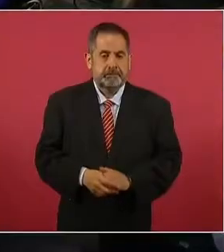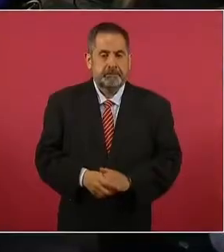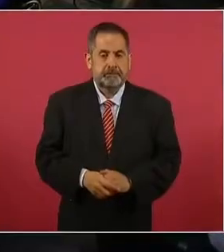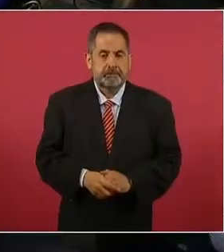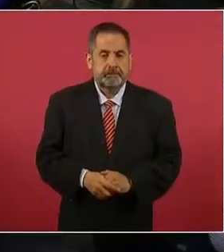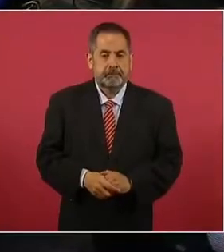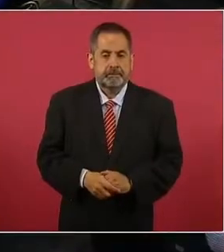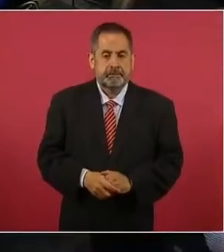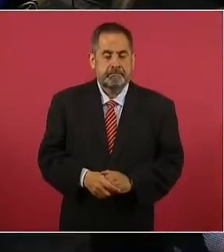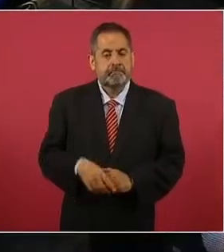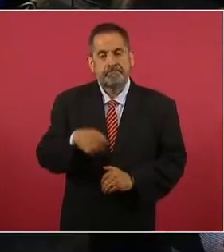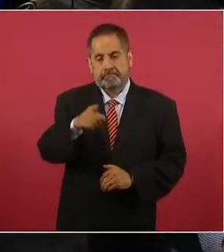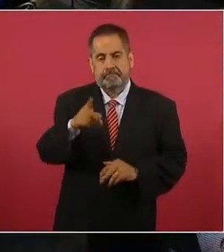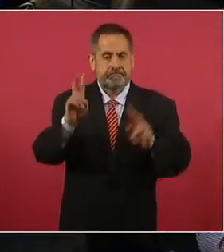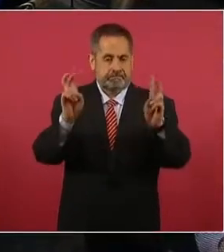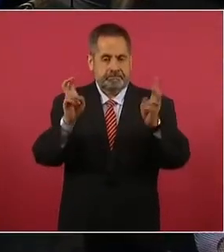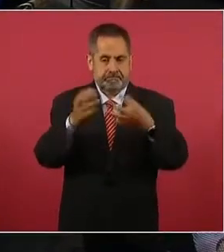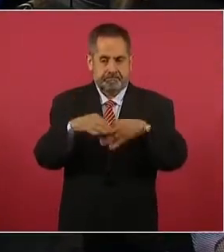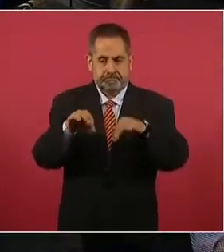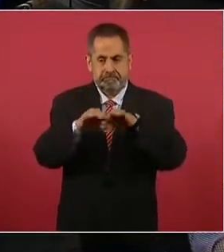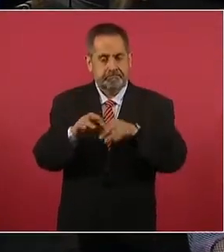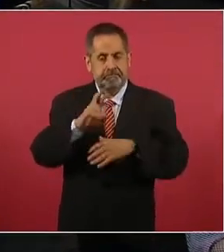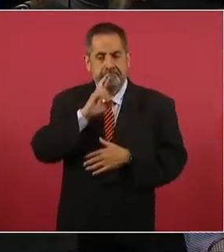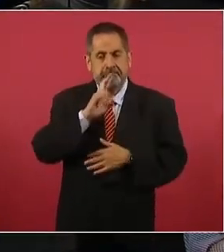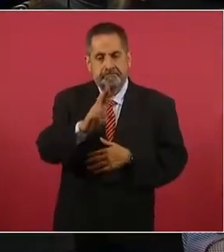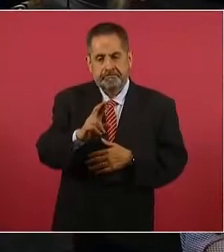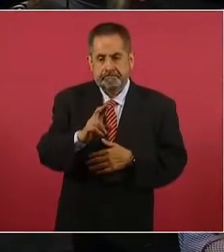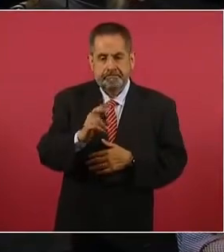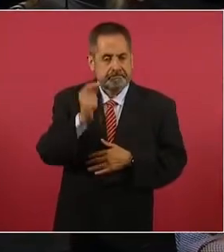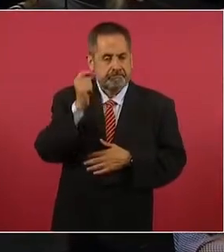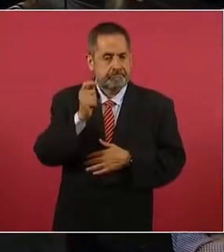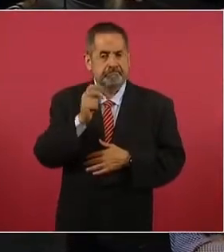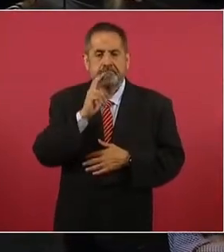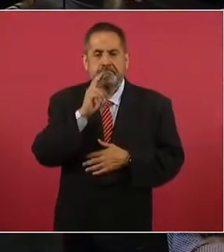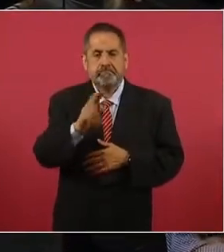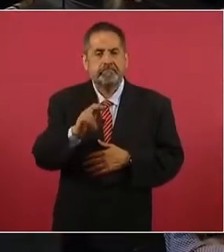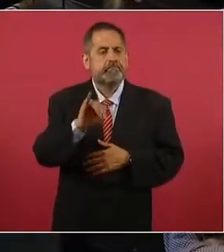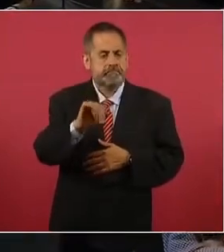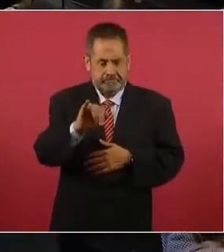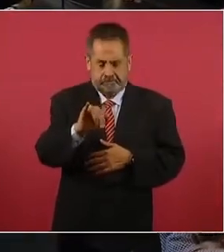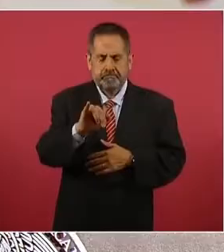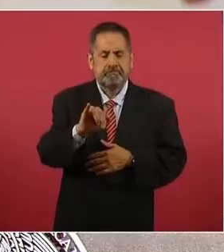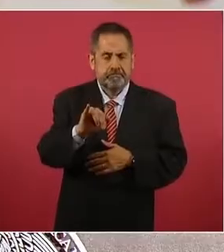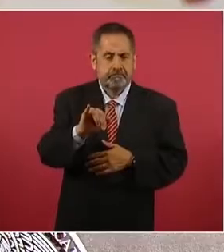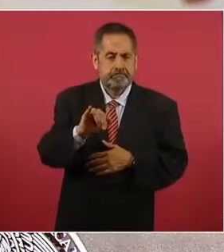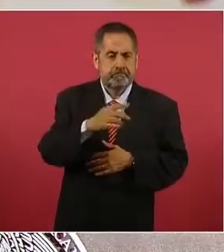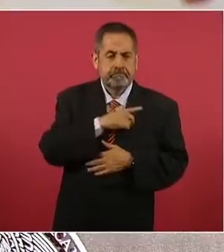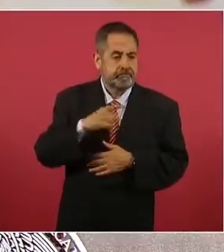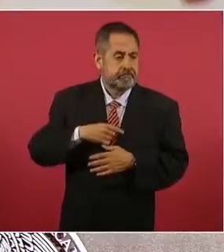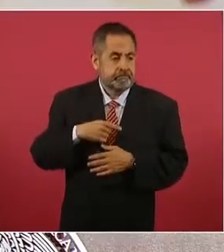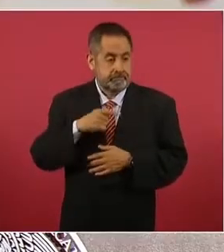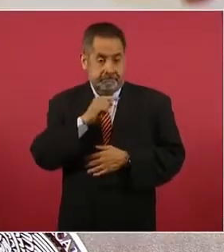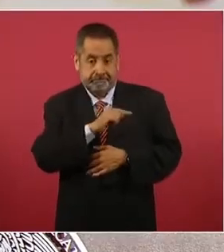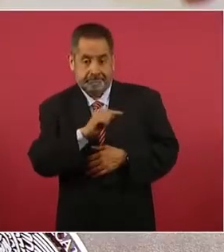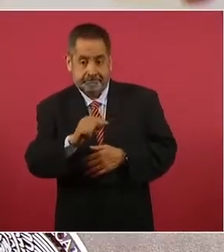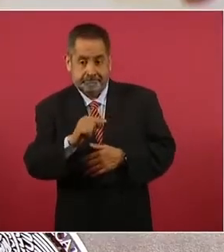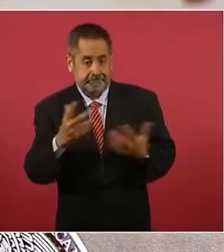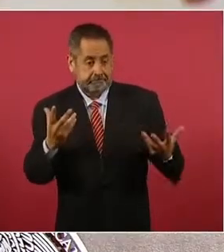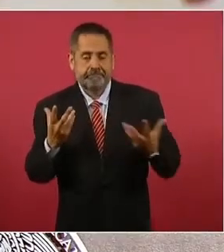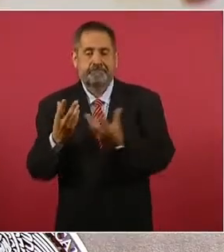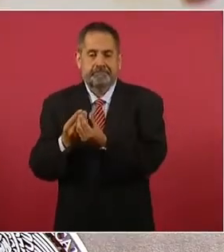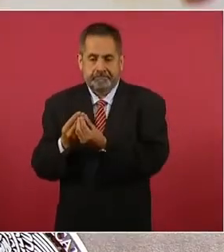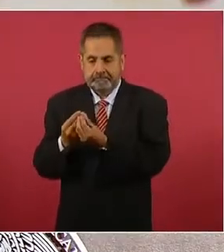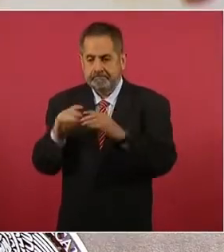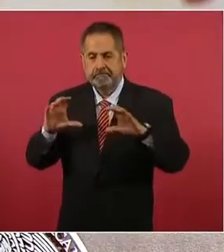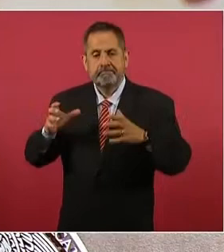Sí, el tema es importante y la respuesta de inmediato es que se integra y se debe integrar todo este camino para